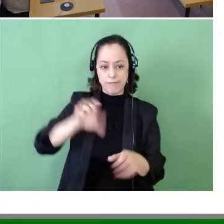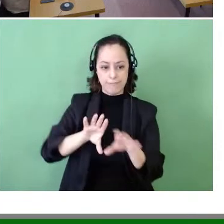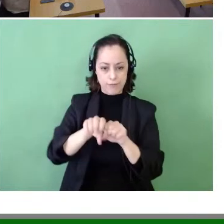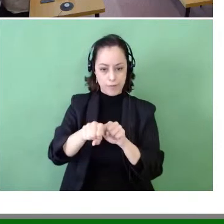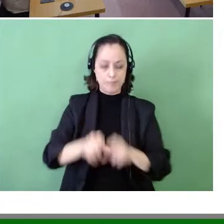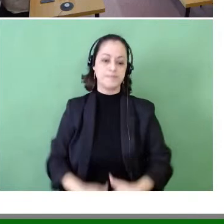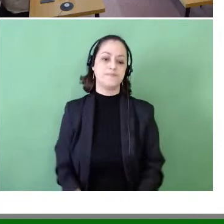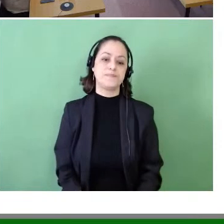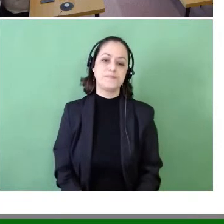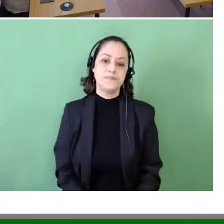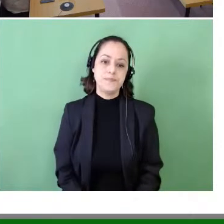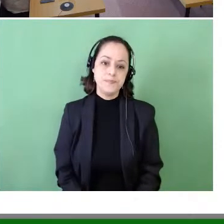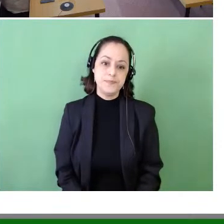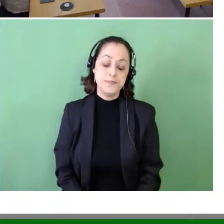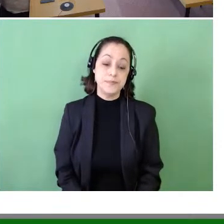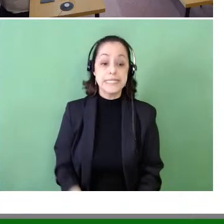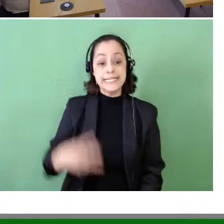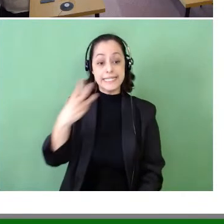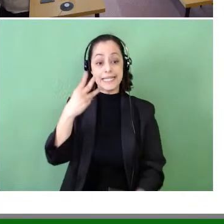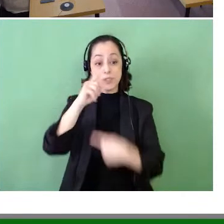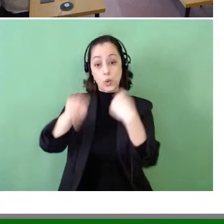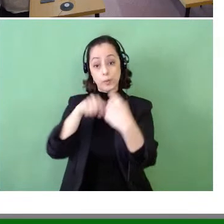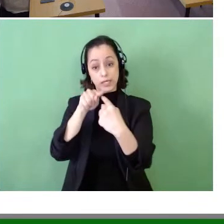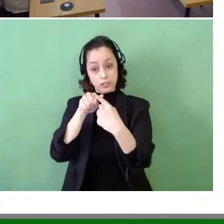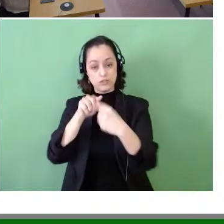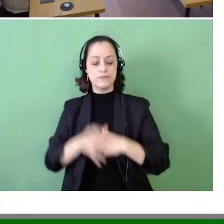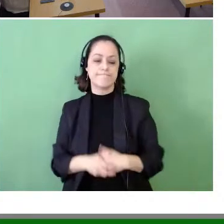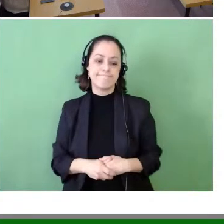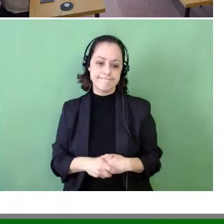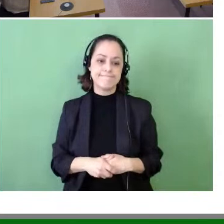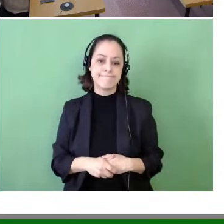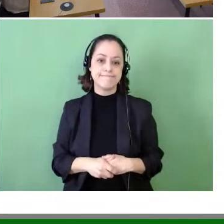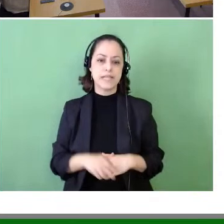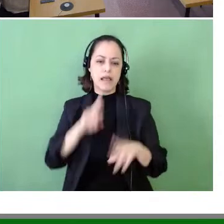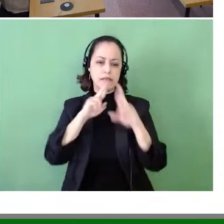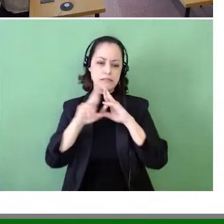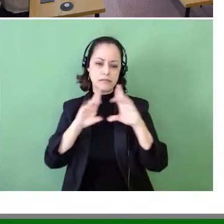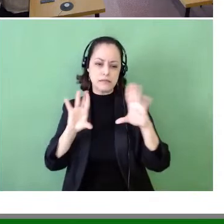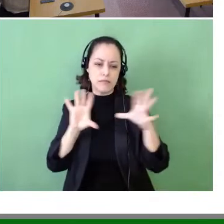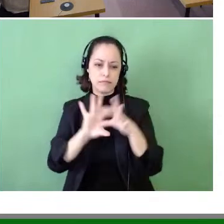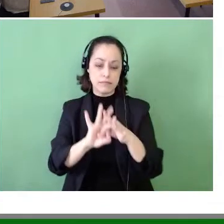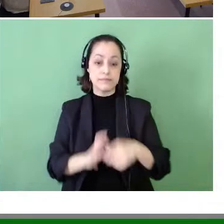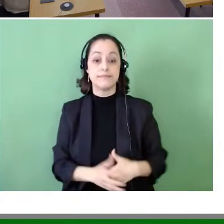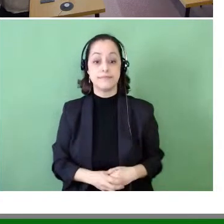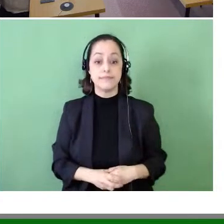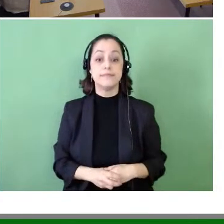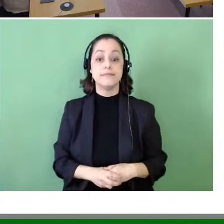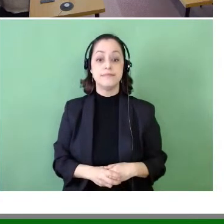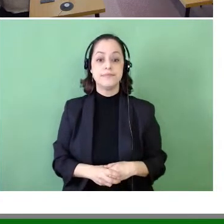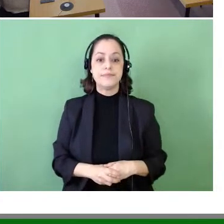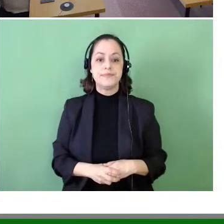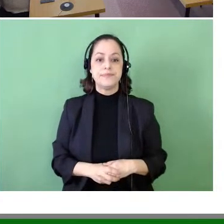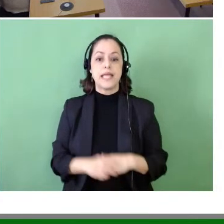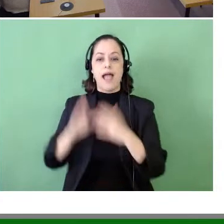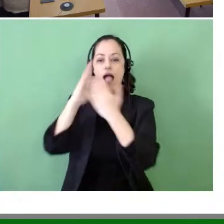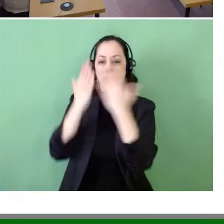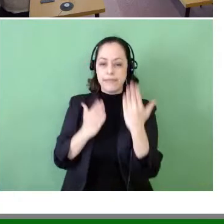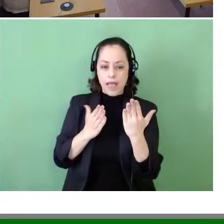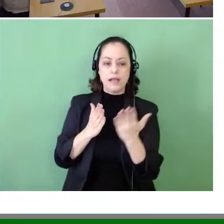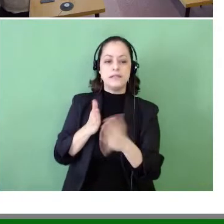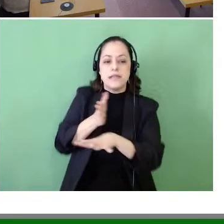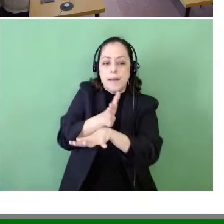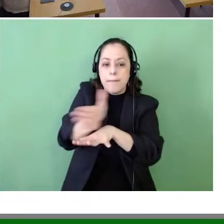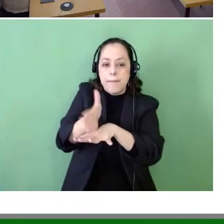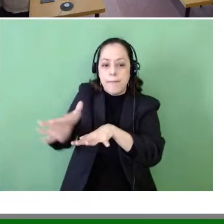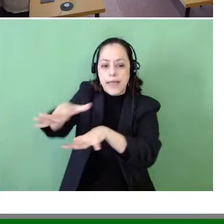Bueno, eso aquí, el análisis del mercado profesional de interpretación a partir de la perspectiva de los profesionales. Eso creo que